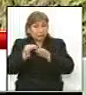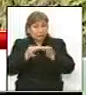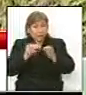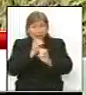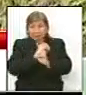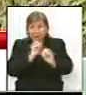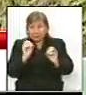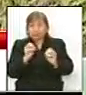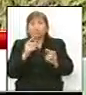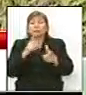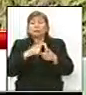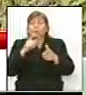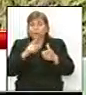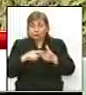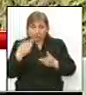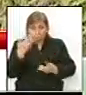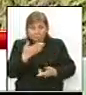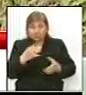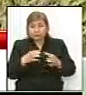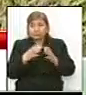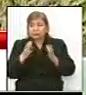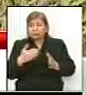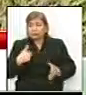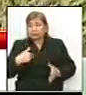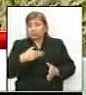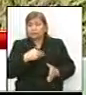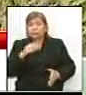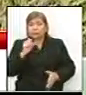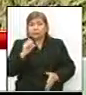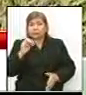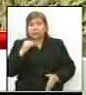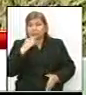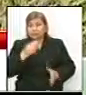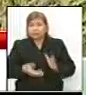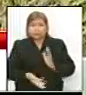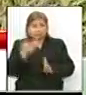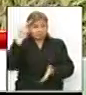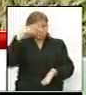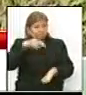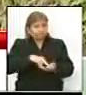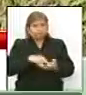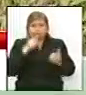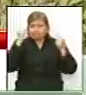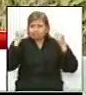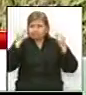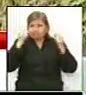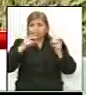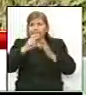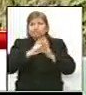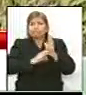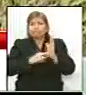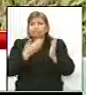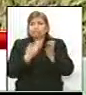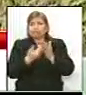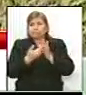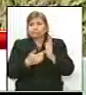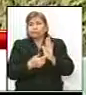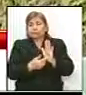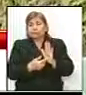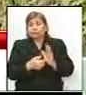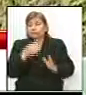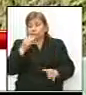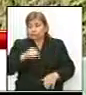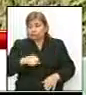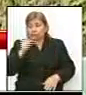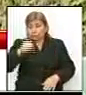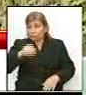Jacucho, Jinaptinja, señor congresista, Samugari, Jatarin, Jinaspa, Kai Proyectuta, Sayachinja. Sí o no, hermano,